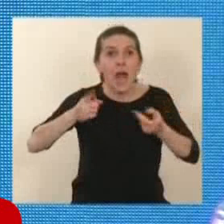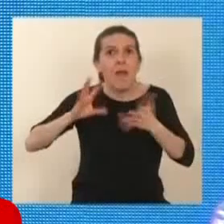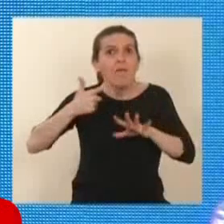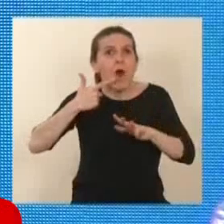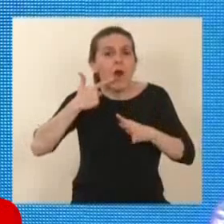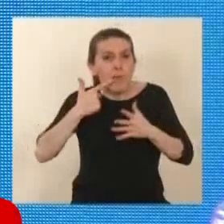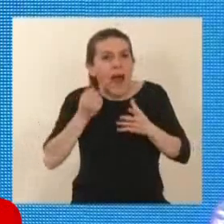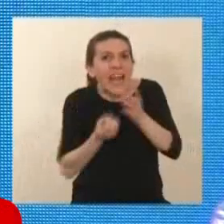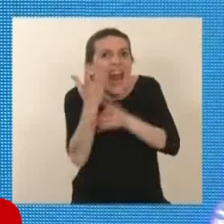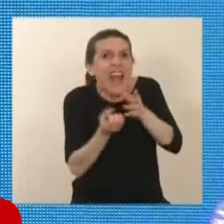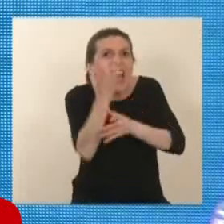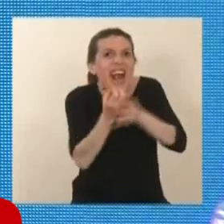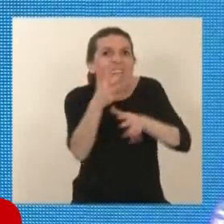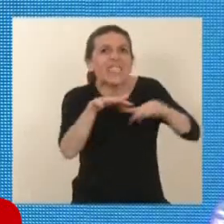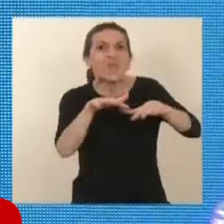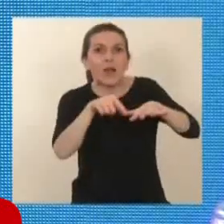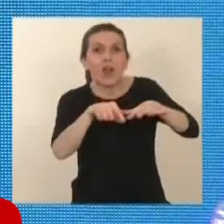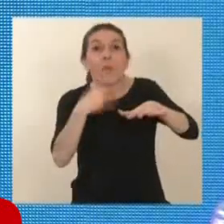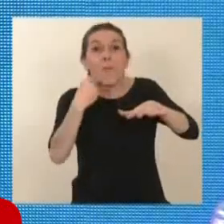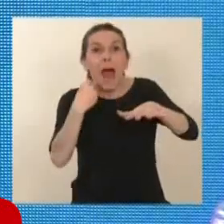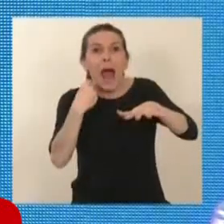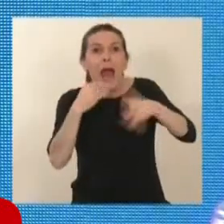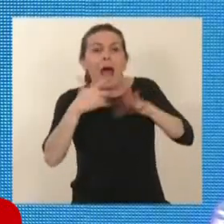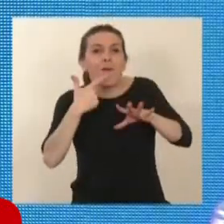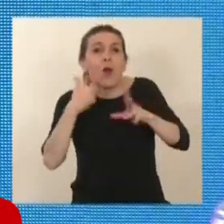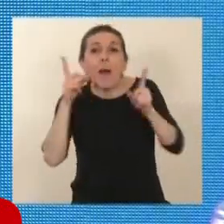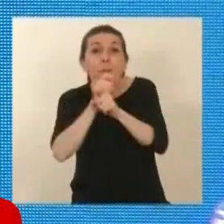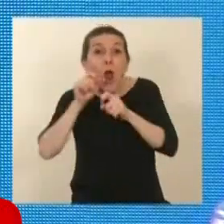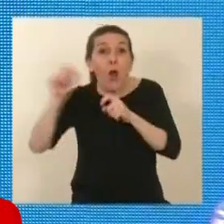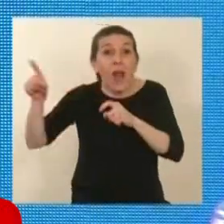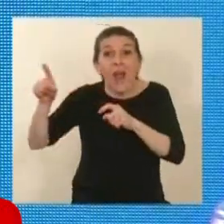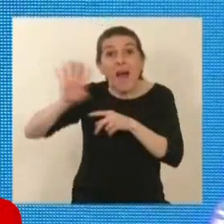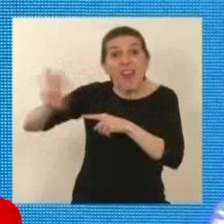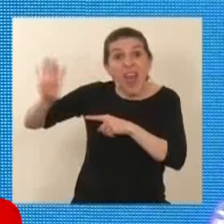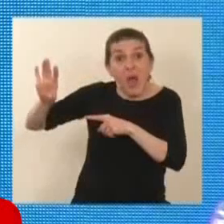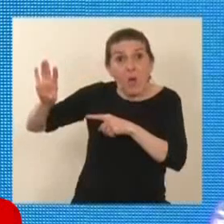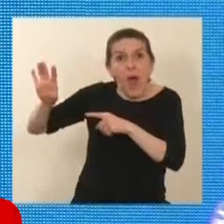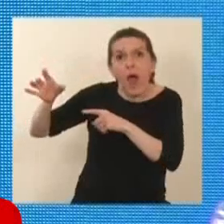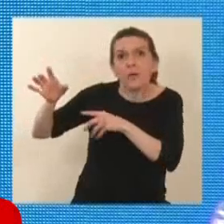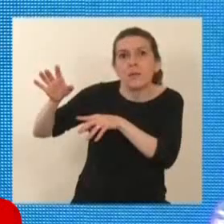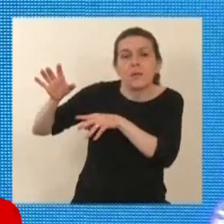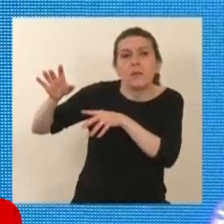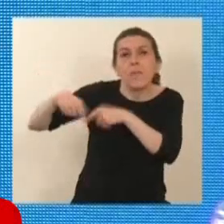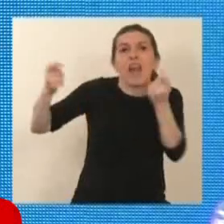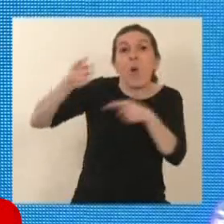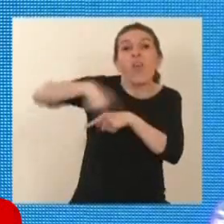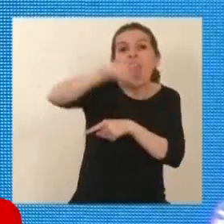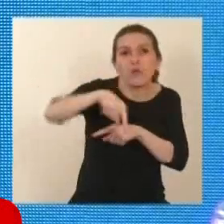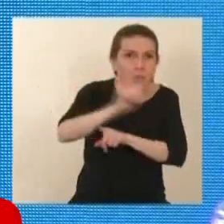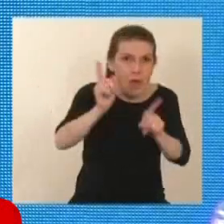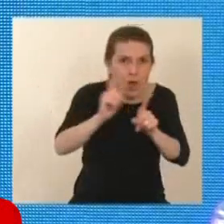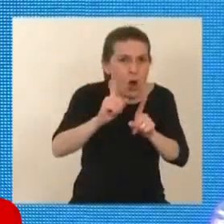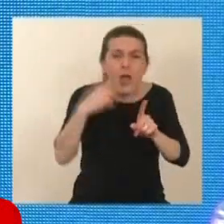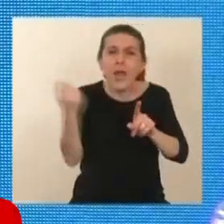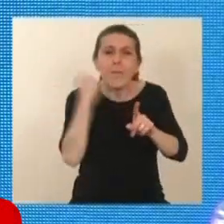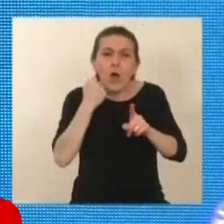en el país para inmunizar al país de los problemas de endeudamiento insostenible. Es fundamental en